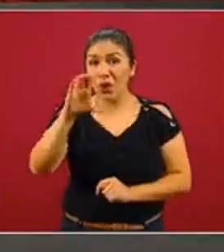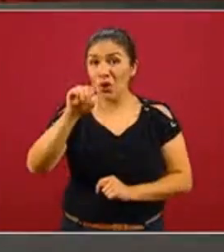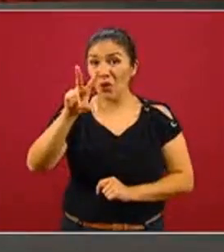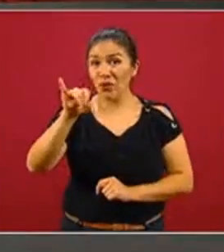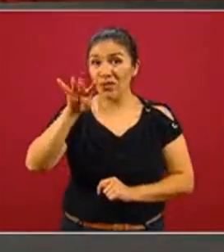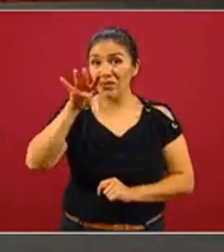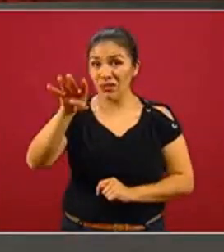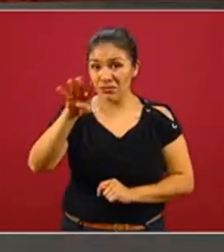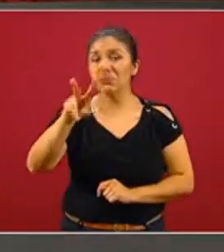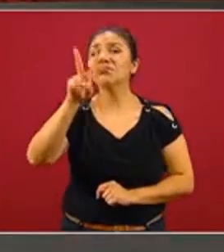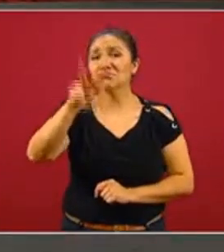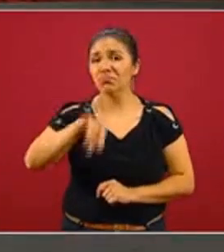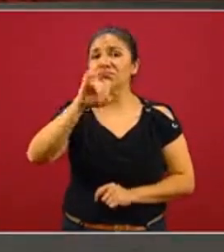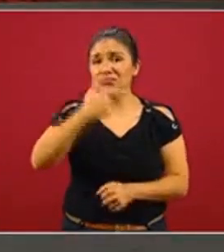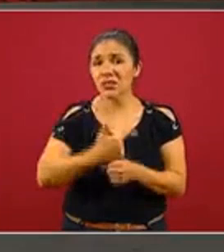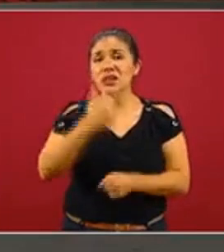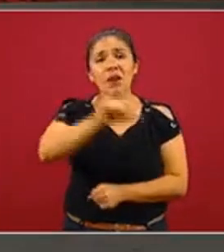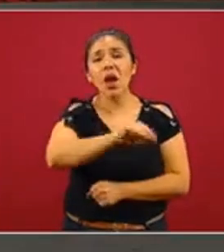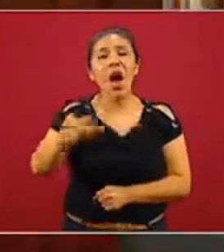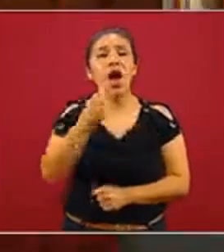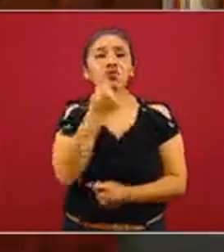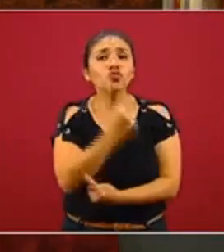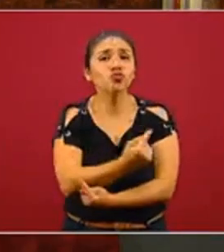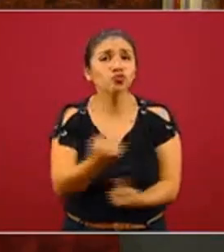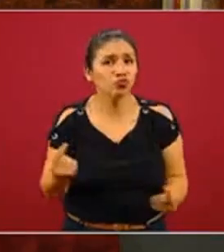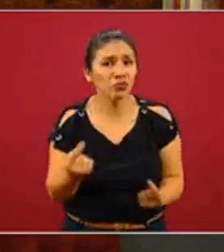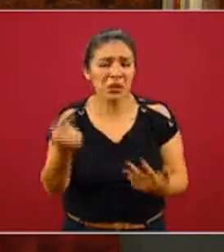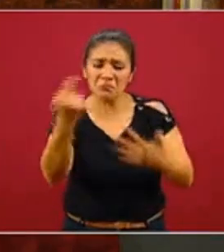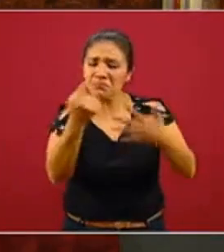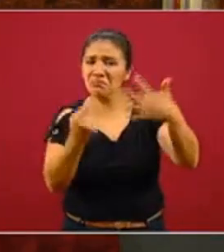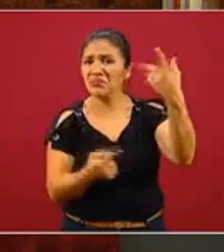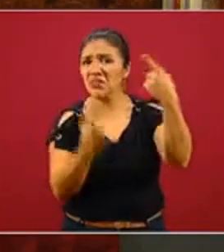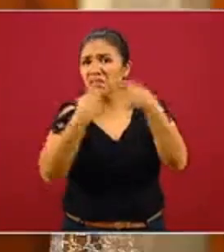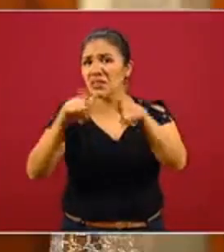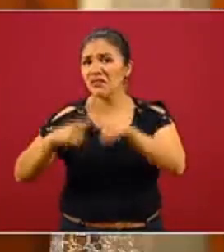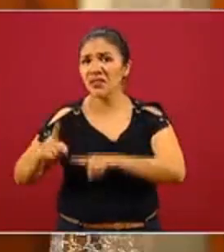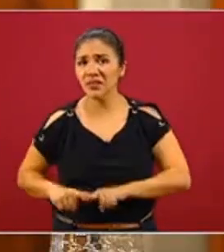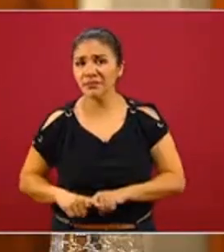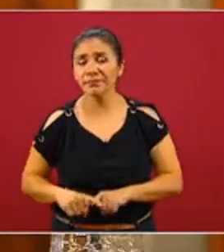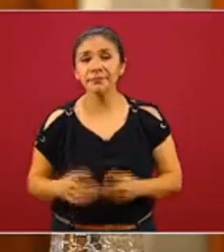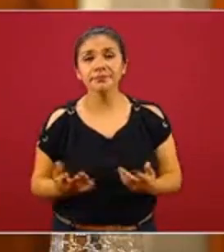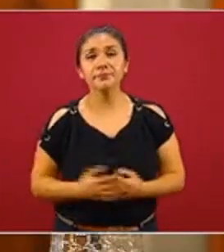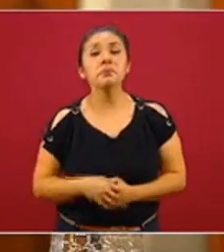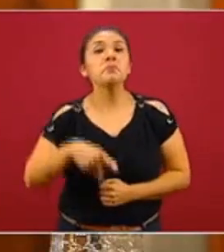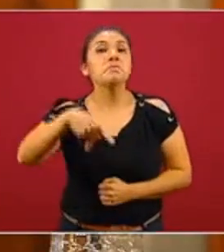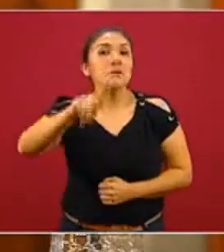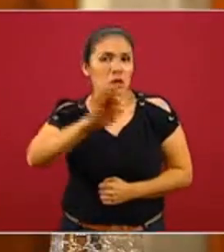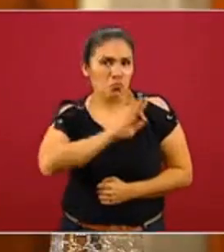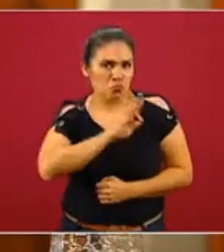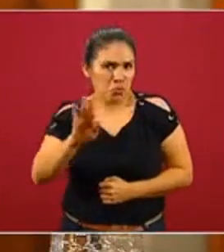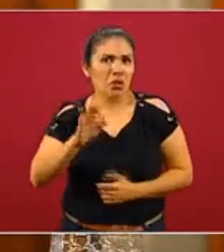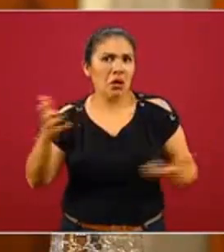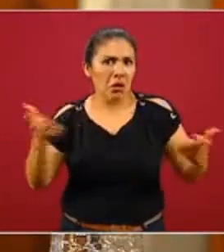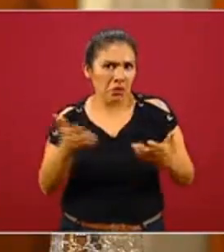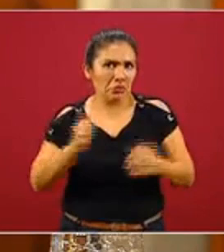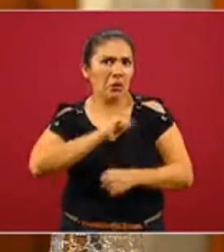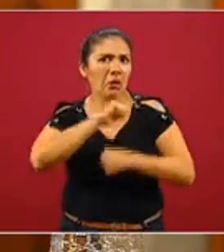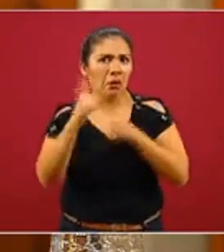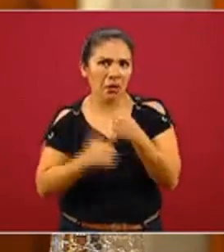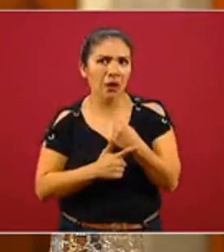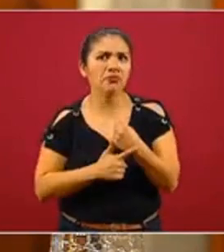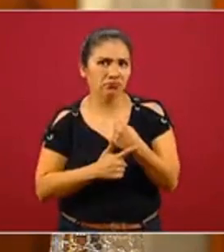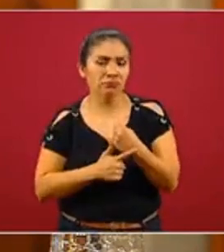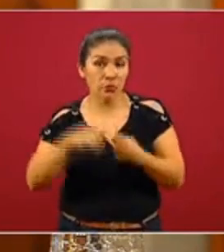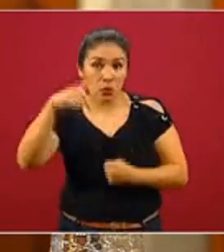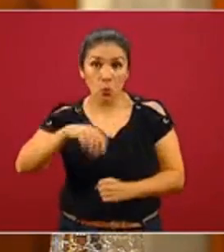sí afecta a la infancia y de diversas maneras, pero podemos hacer mucho al respecto y desde